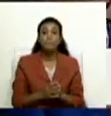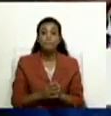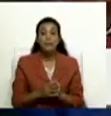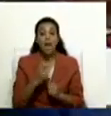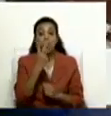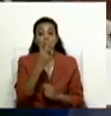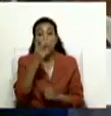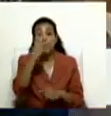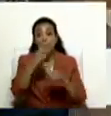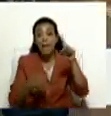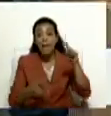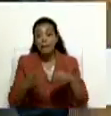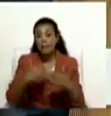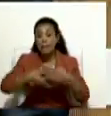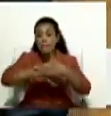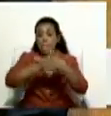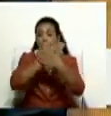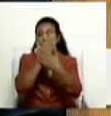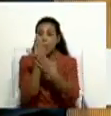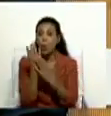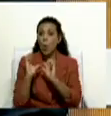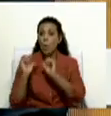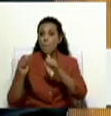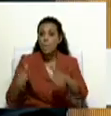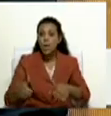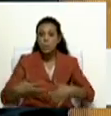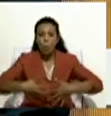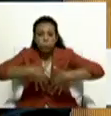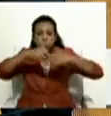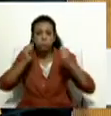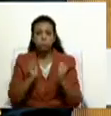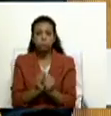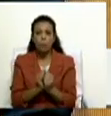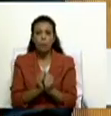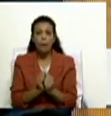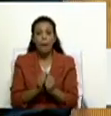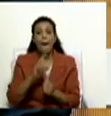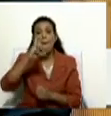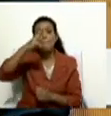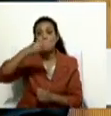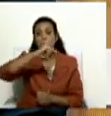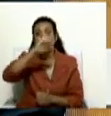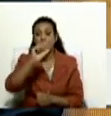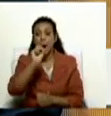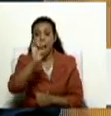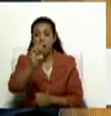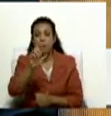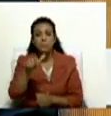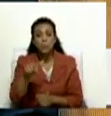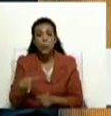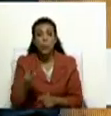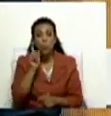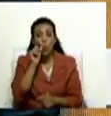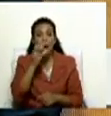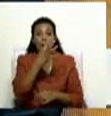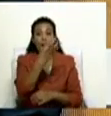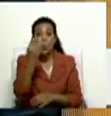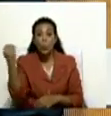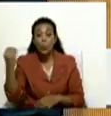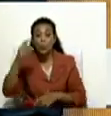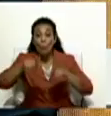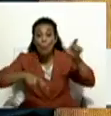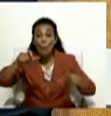2:30 de la mañana inicia el el asalto comandado por pae quien encabeza una fuerza de 500